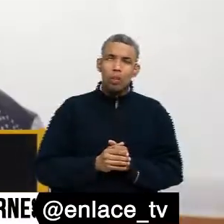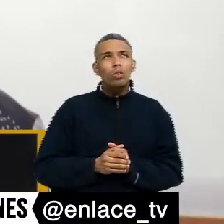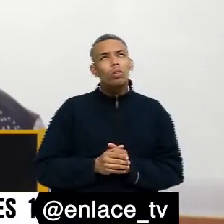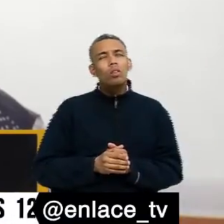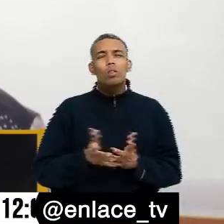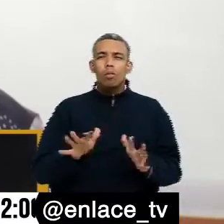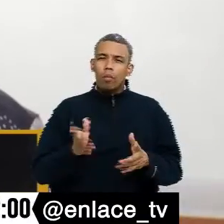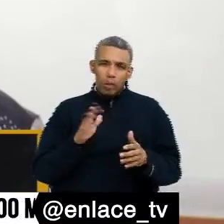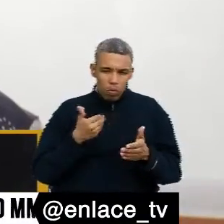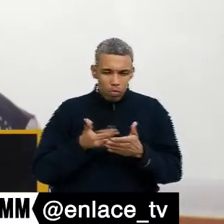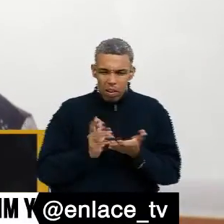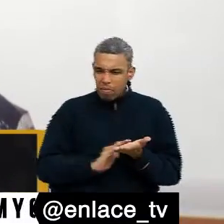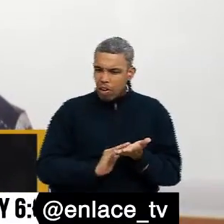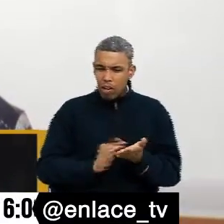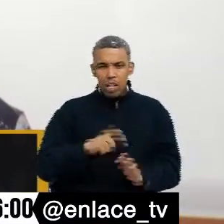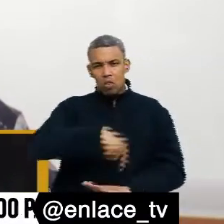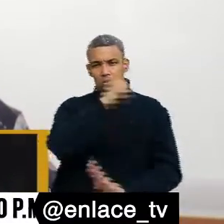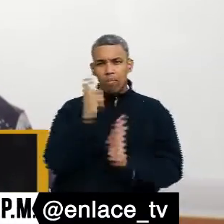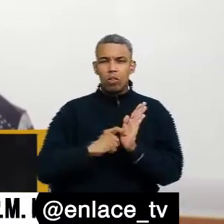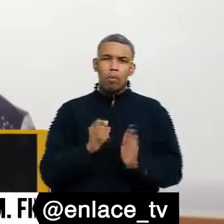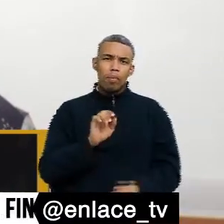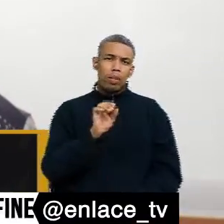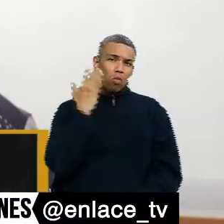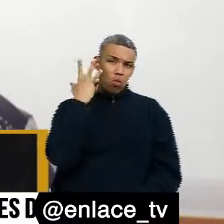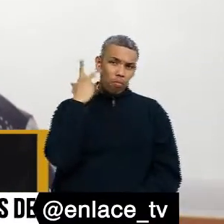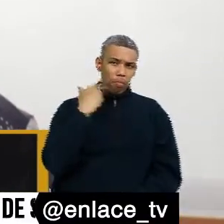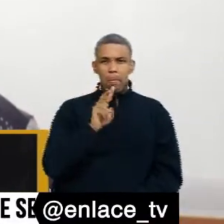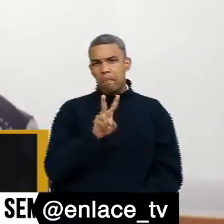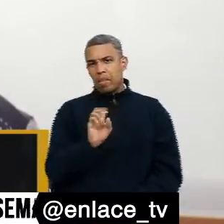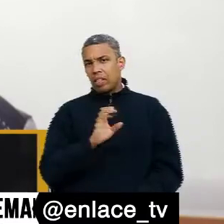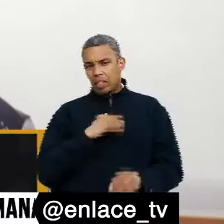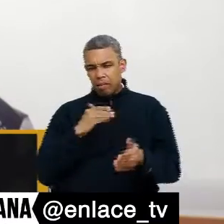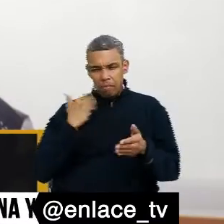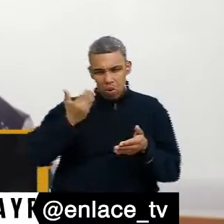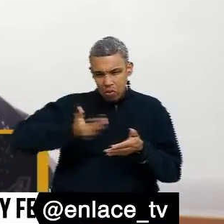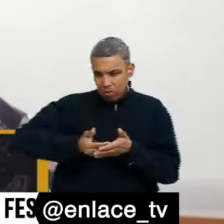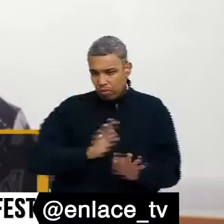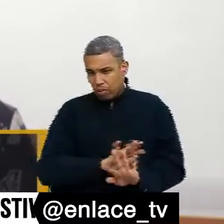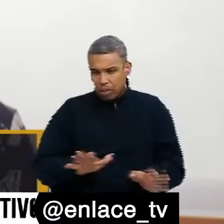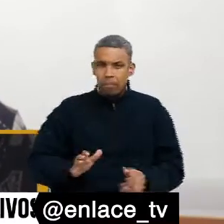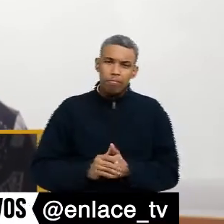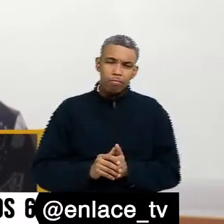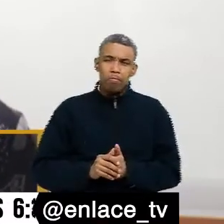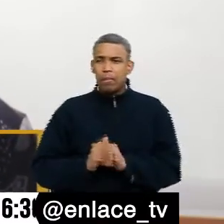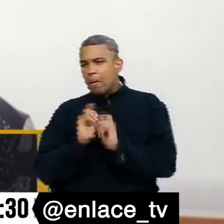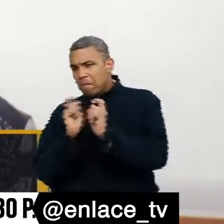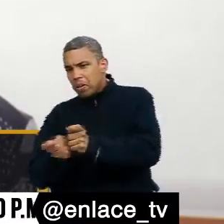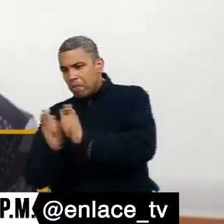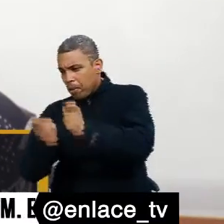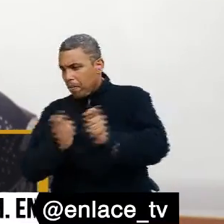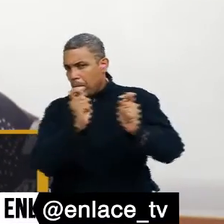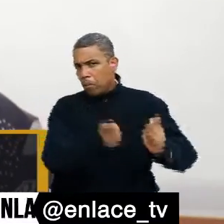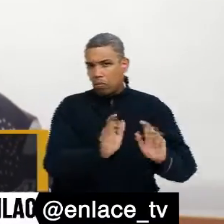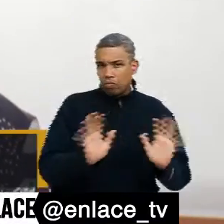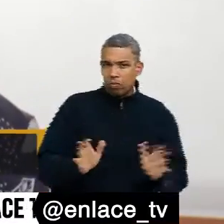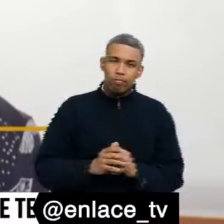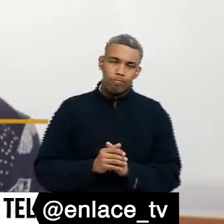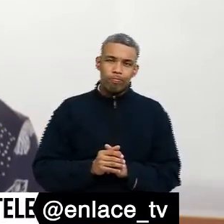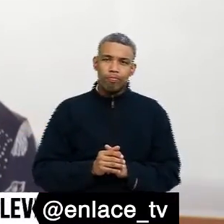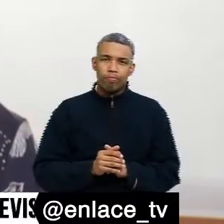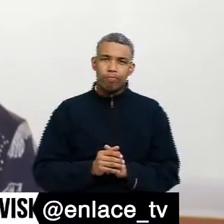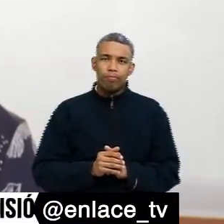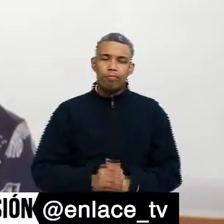prácticamente 20 días que tenemos y ahí también a partir de eso pues iniciamos nosotros el proceso de la nueva elección de las